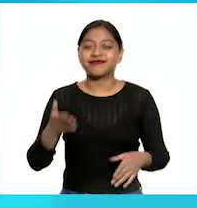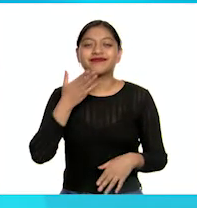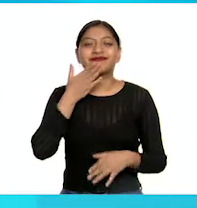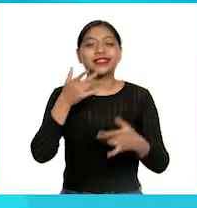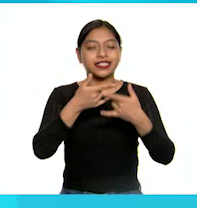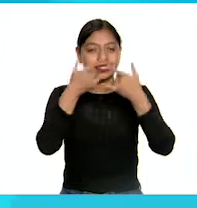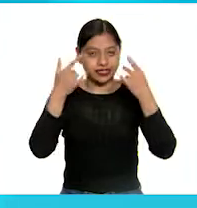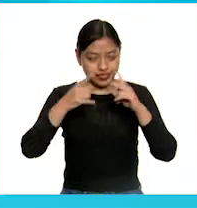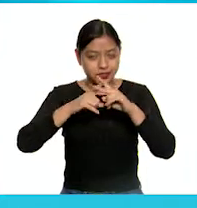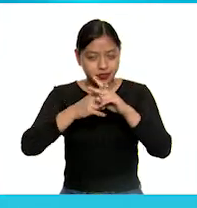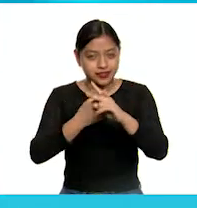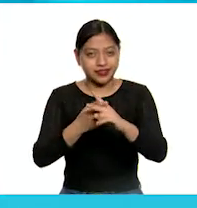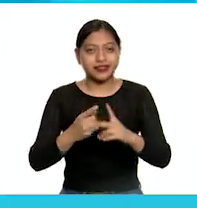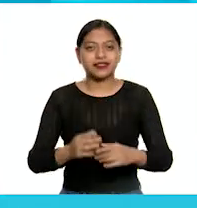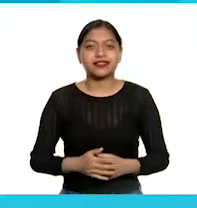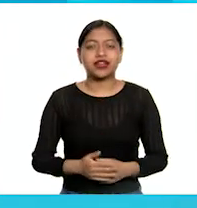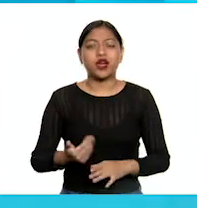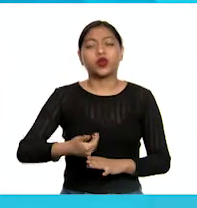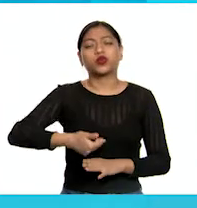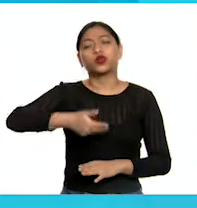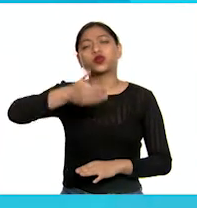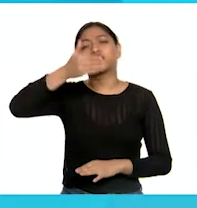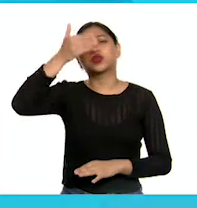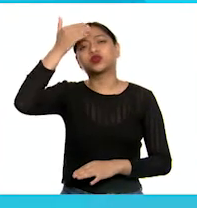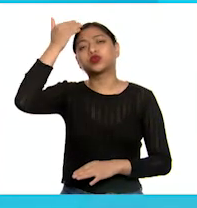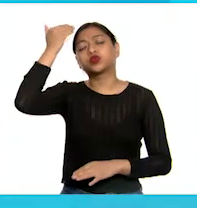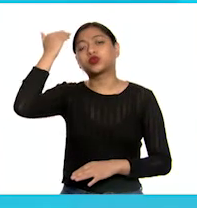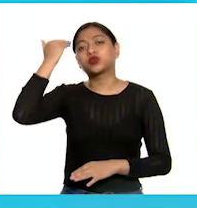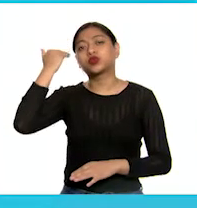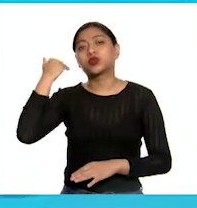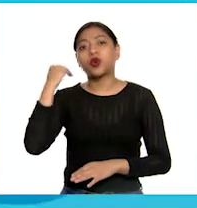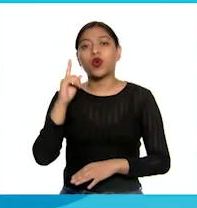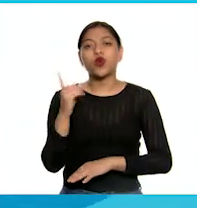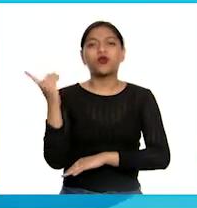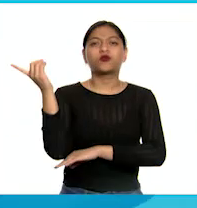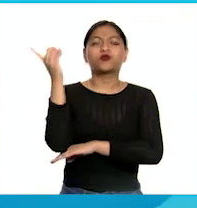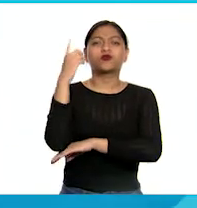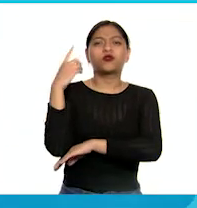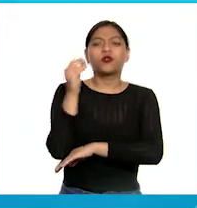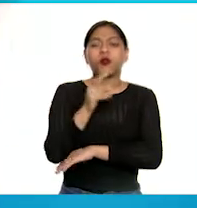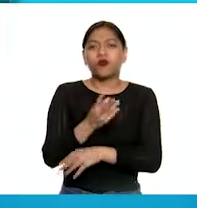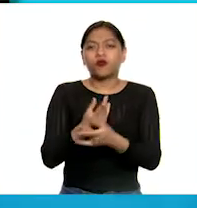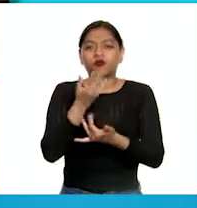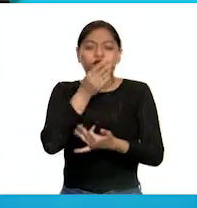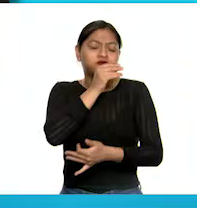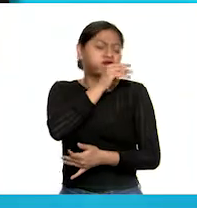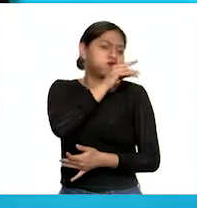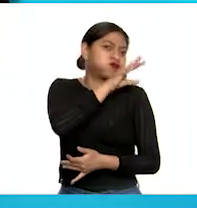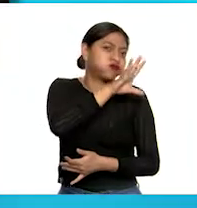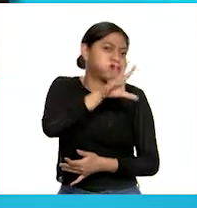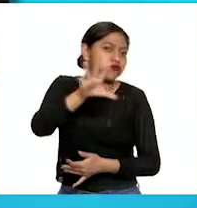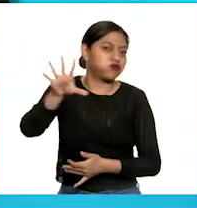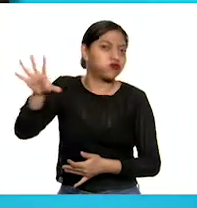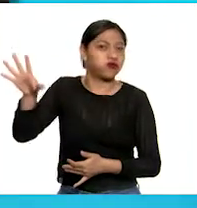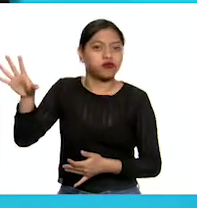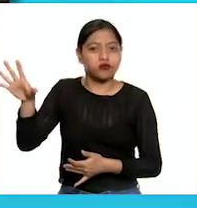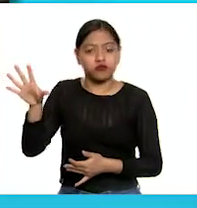iniciar. A ver, ¿de qué? Había una vez un dragón feroz que